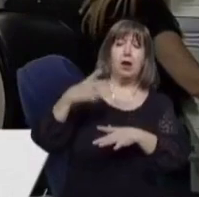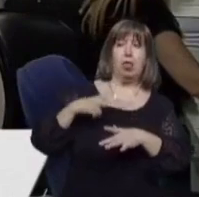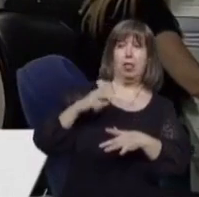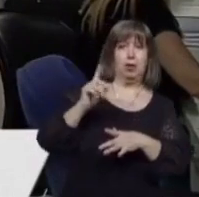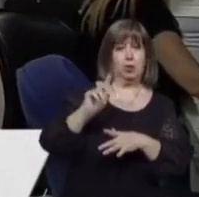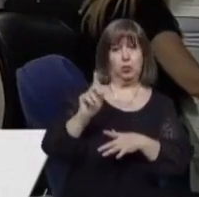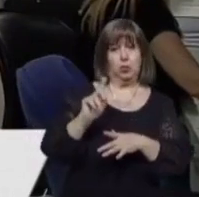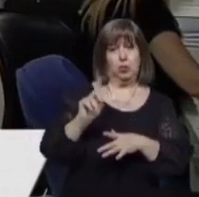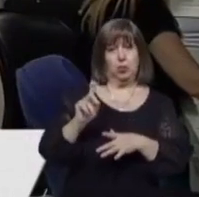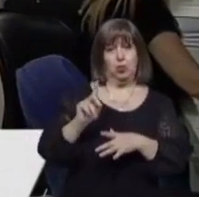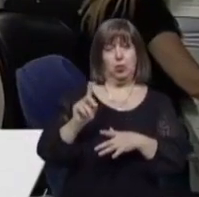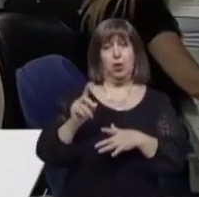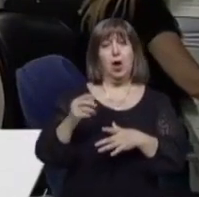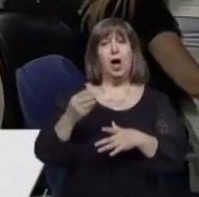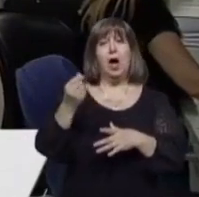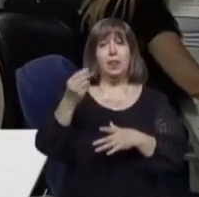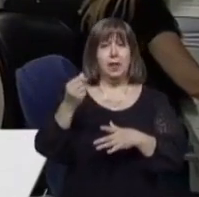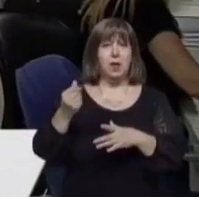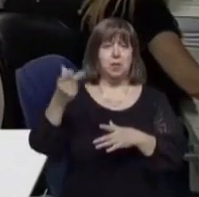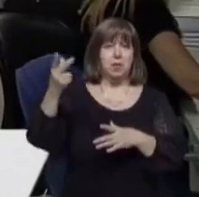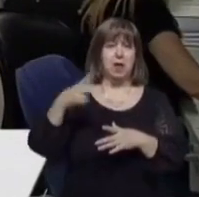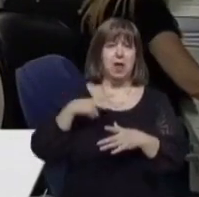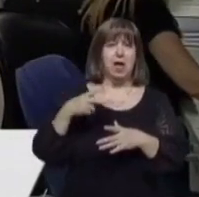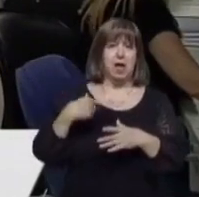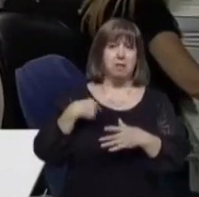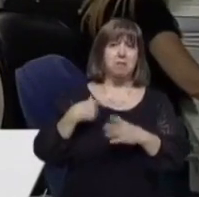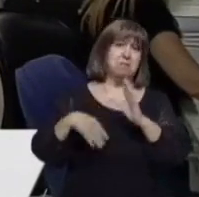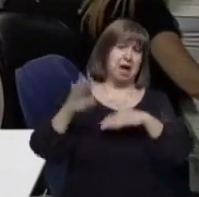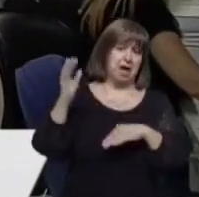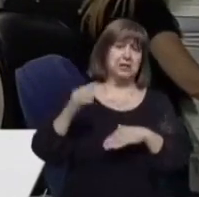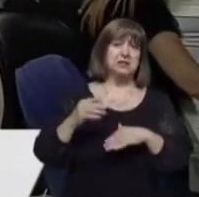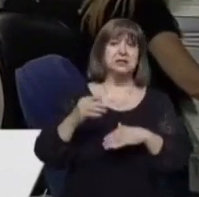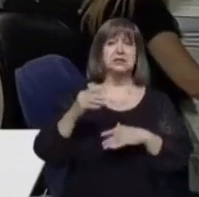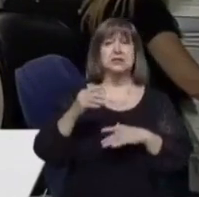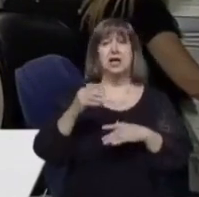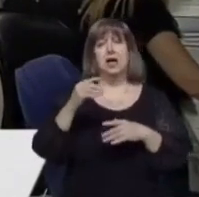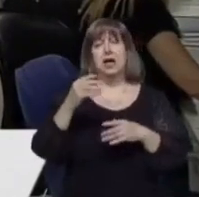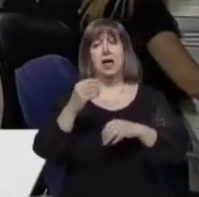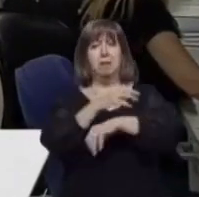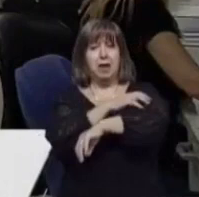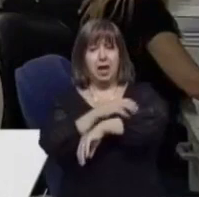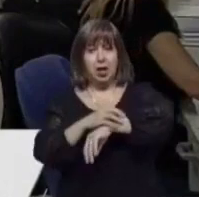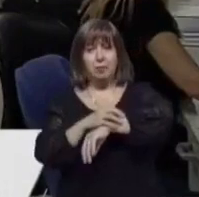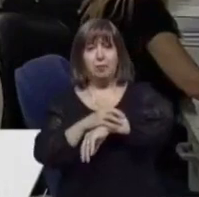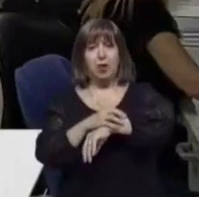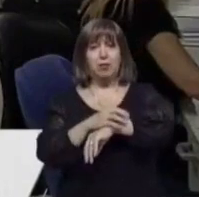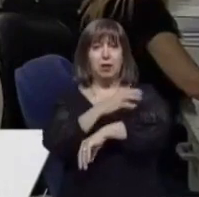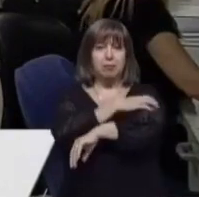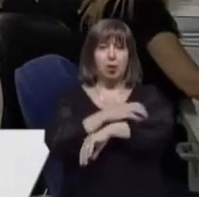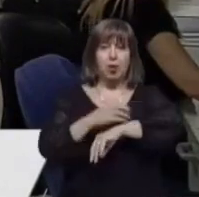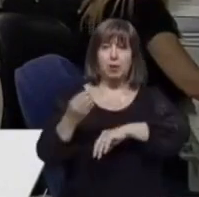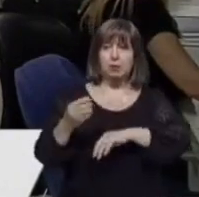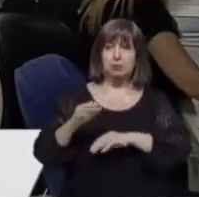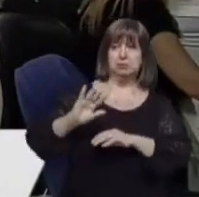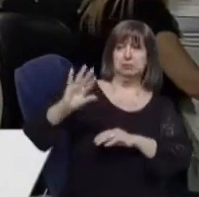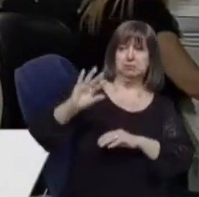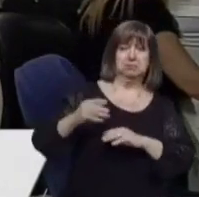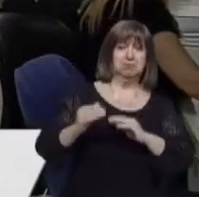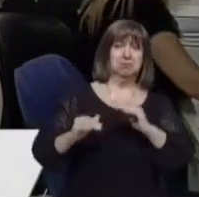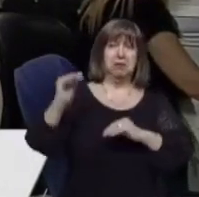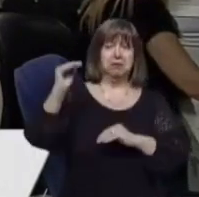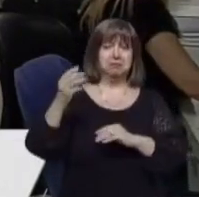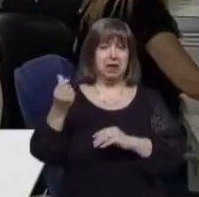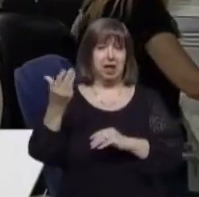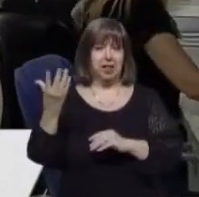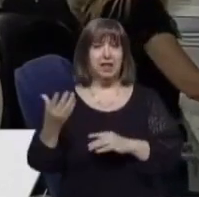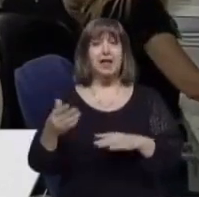las personas que tenemos, que tienen mayores recursos nos discriminan más, y a las personas de menos recursos también nos discriminan de la misma manera. Porque todas las